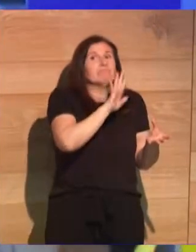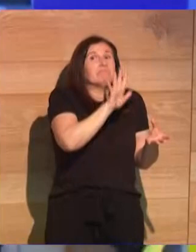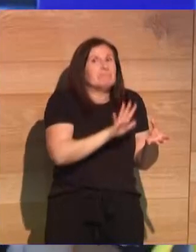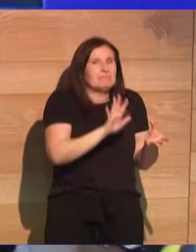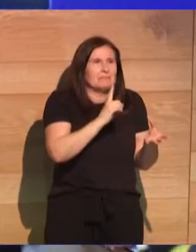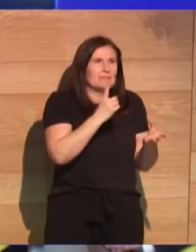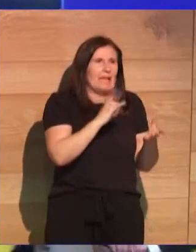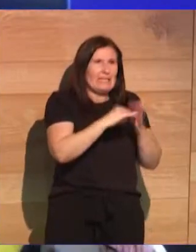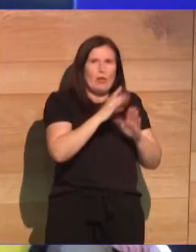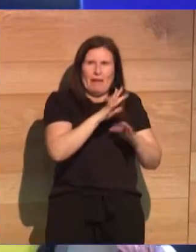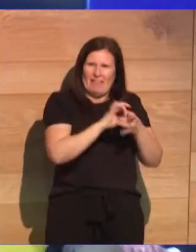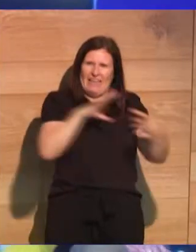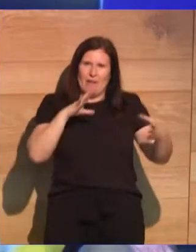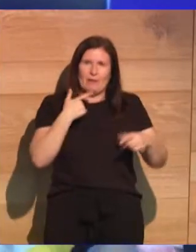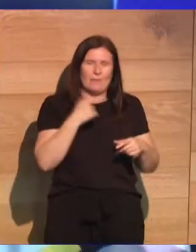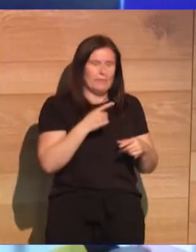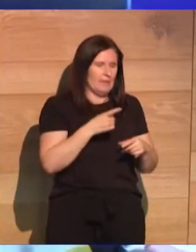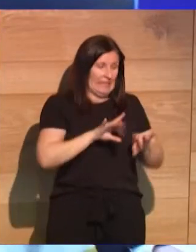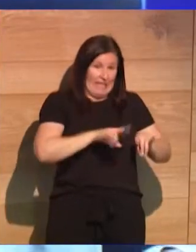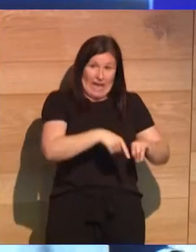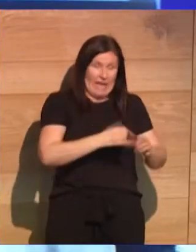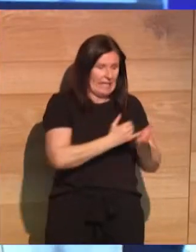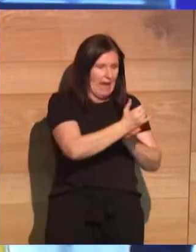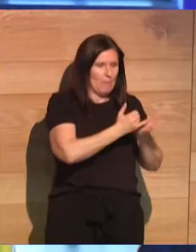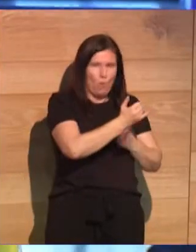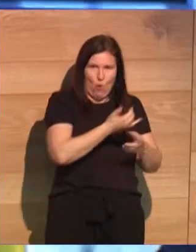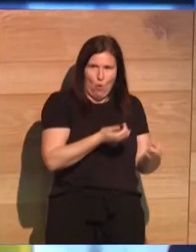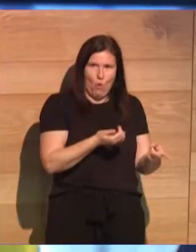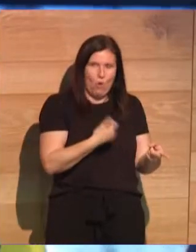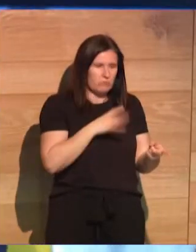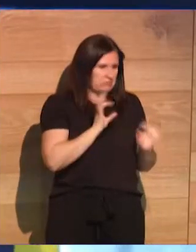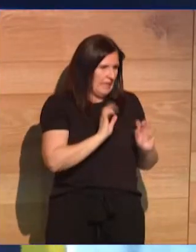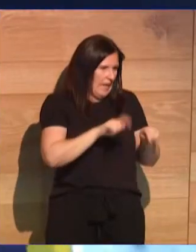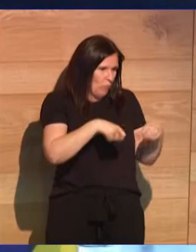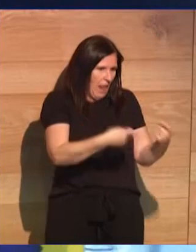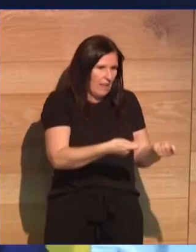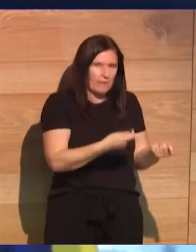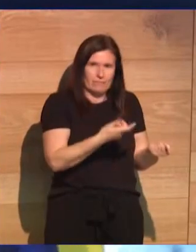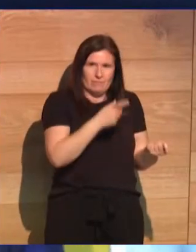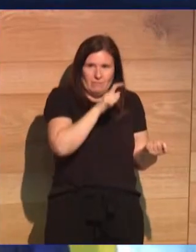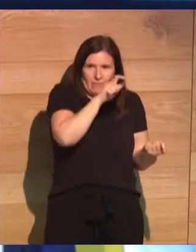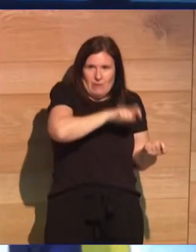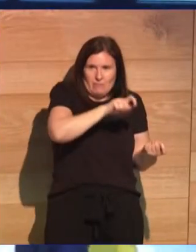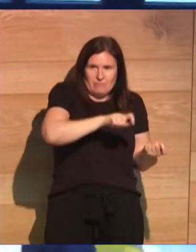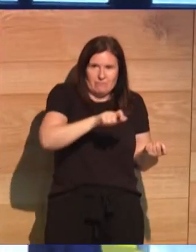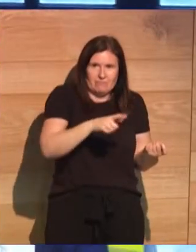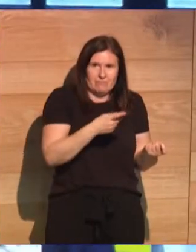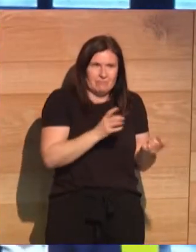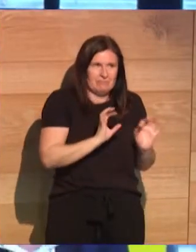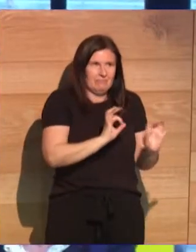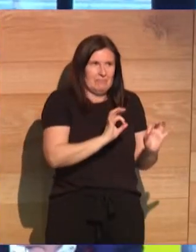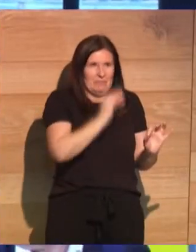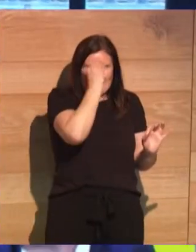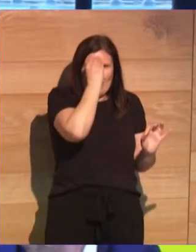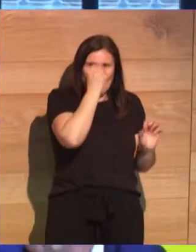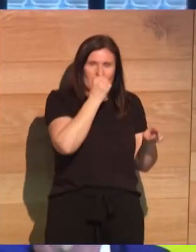la tecnología, ¿no? Que es la tierra, el campo. Decimos, bueno, es que esto es natural, el hombre, pues ahí es uno de los sitios